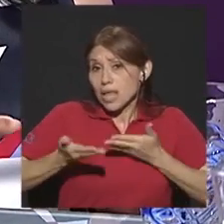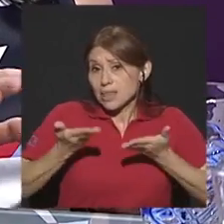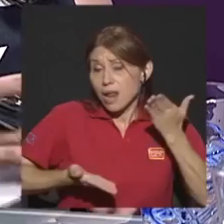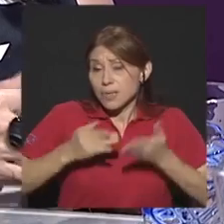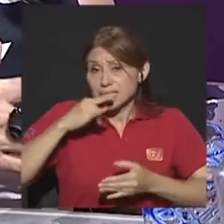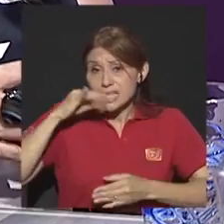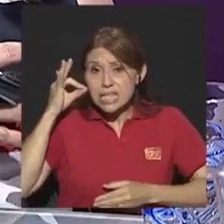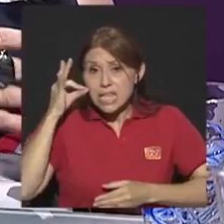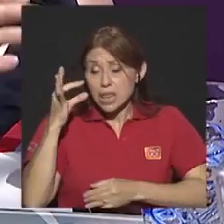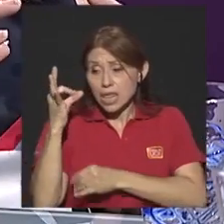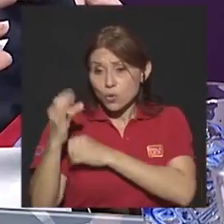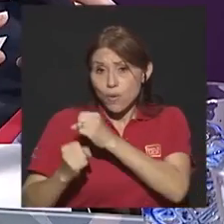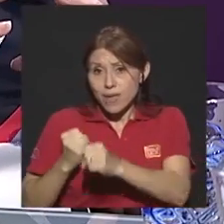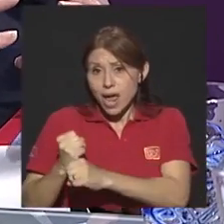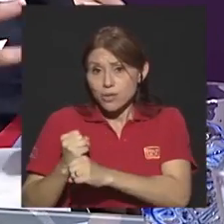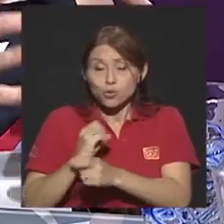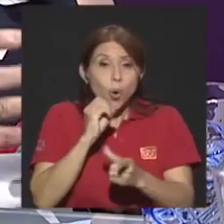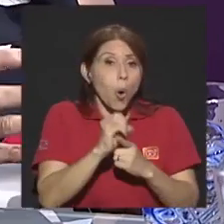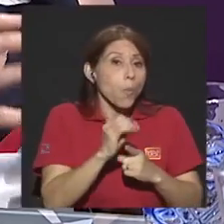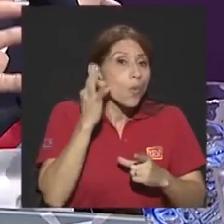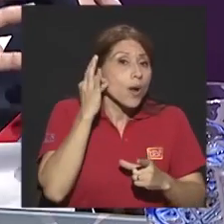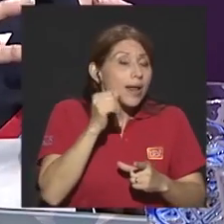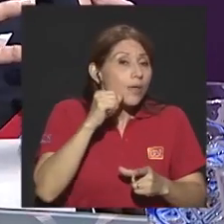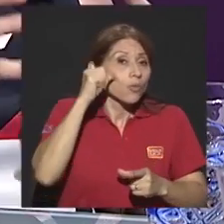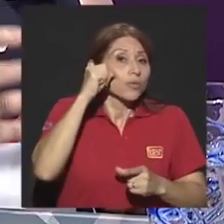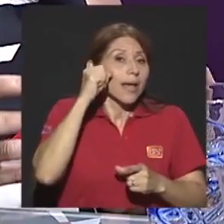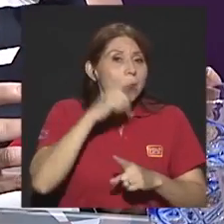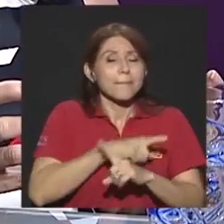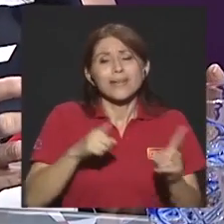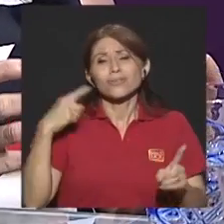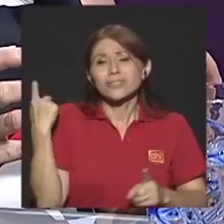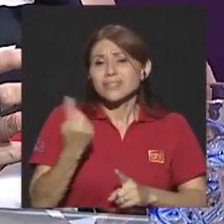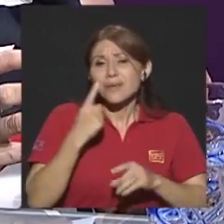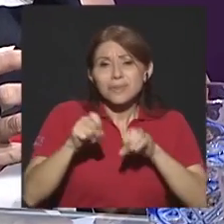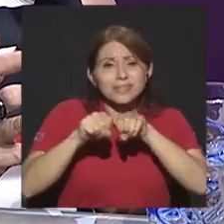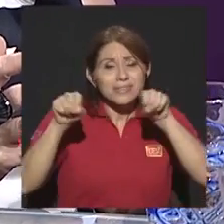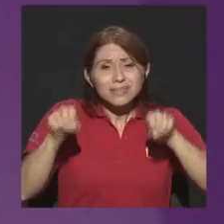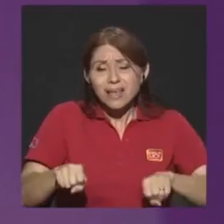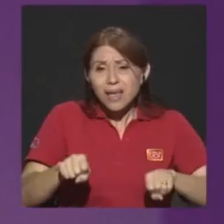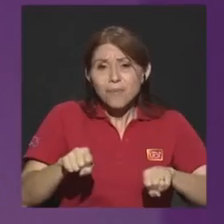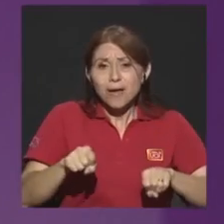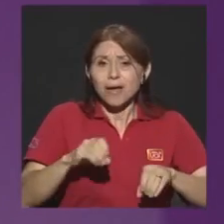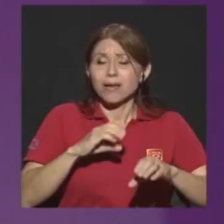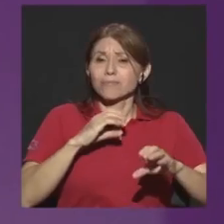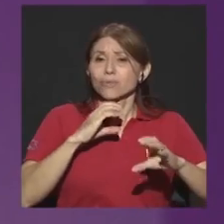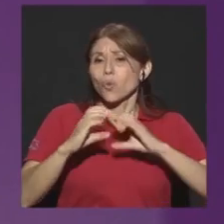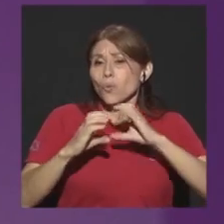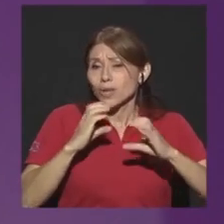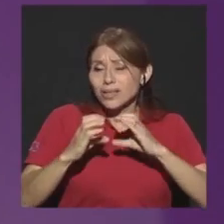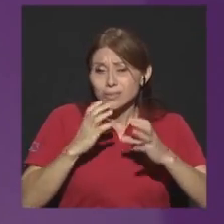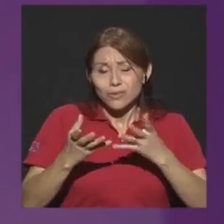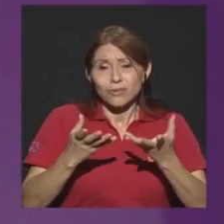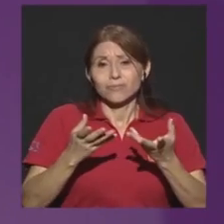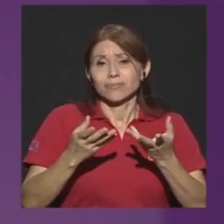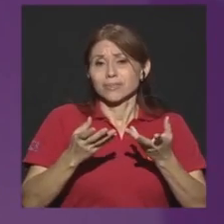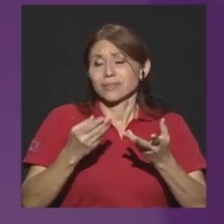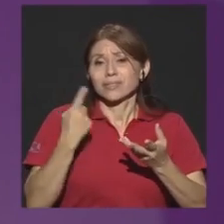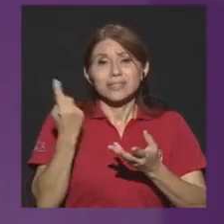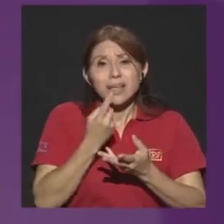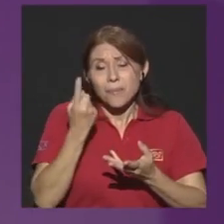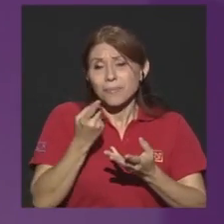mujer adulta, pero al final siempre el sistema y los medios lo refuerzan, y lamentablemente de una u otra manera eso